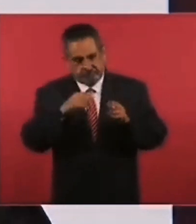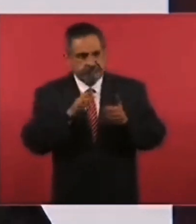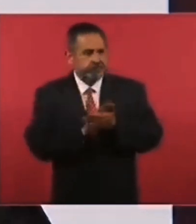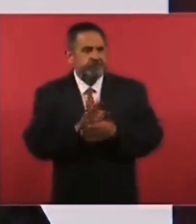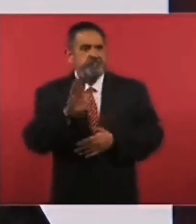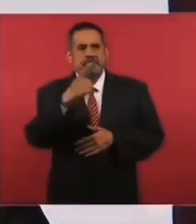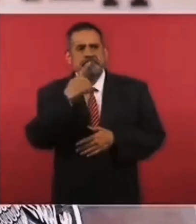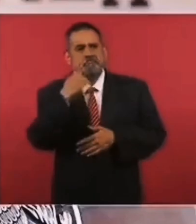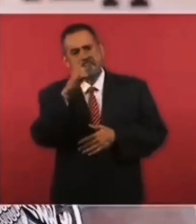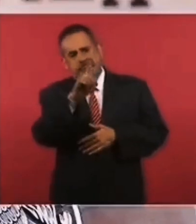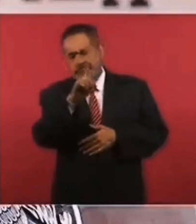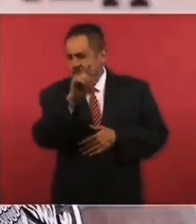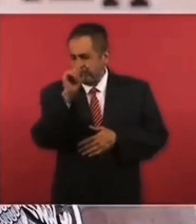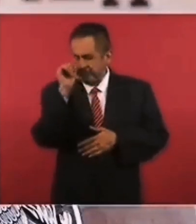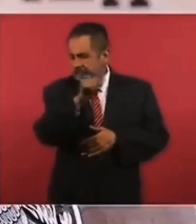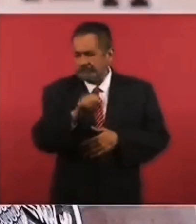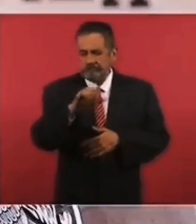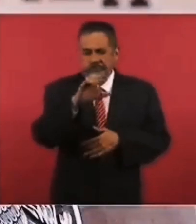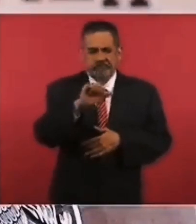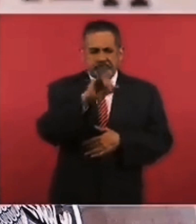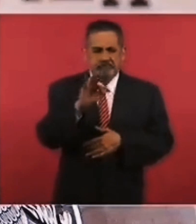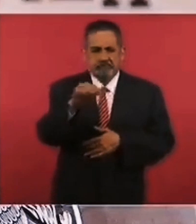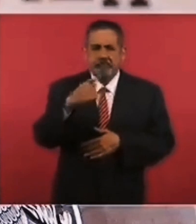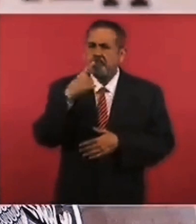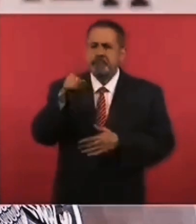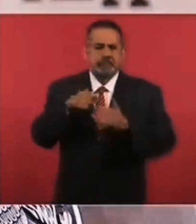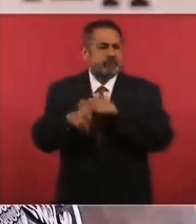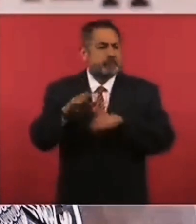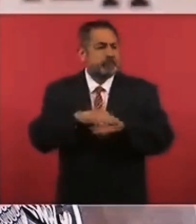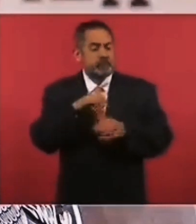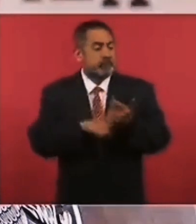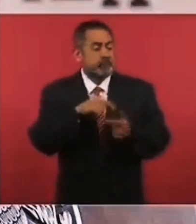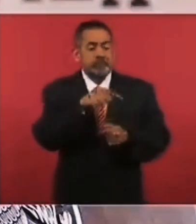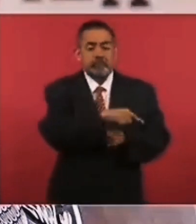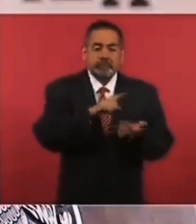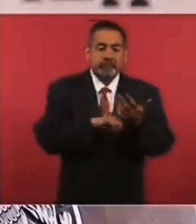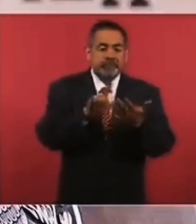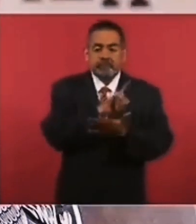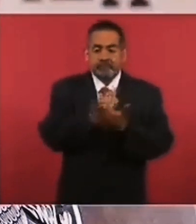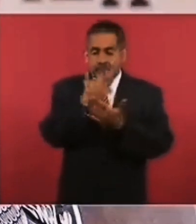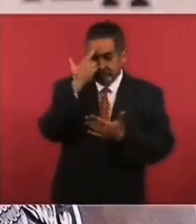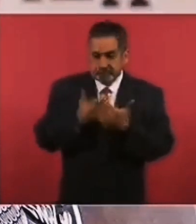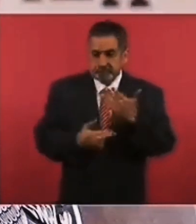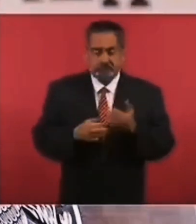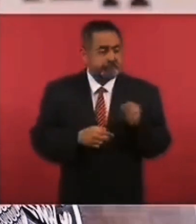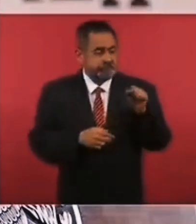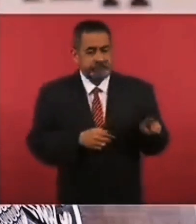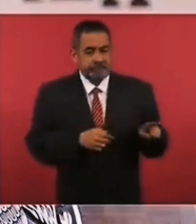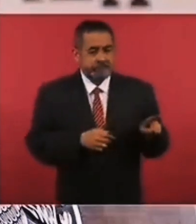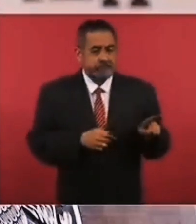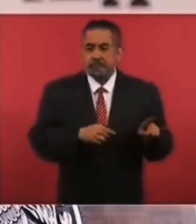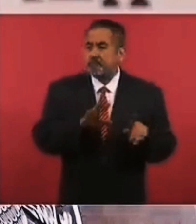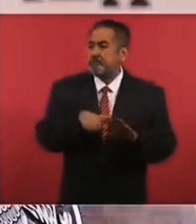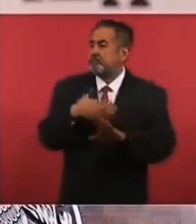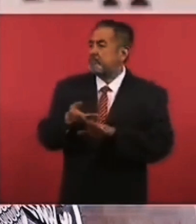una queja administrativa, incluso una denuncia, porque estas conductas podrían constituir delitos cometidos en contra de la